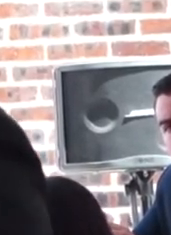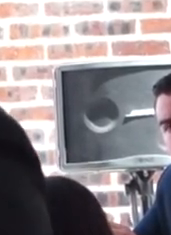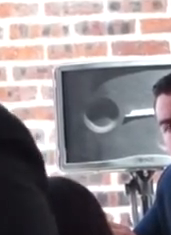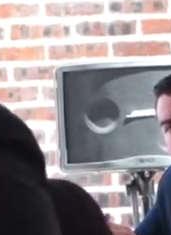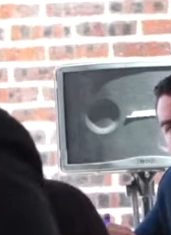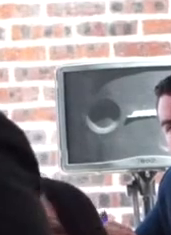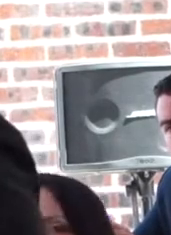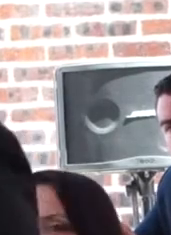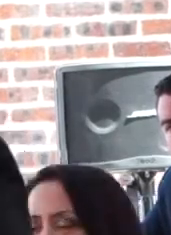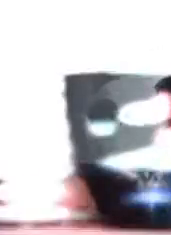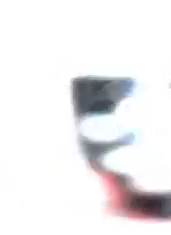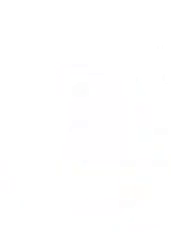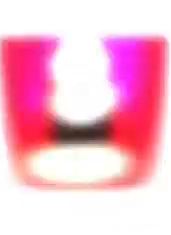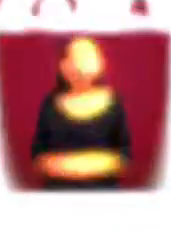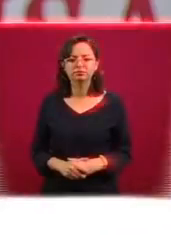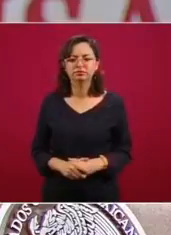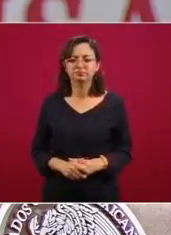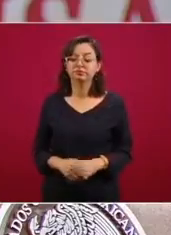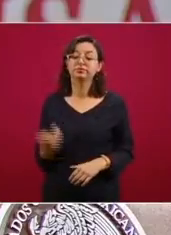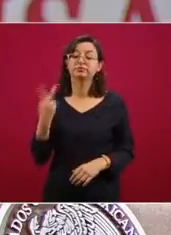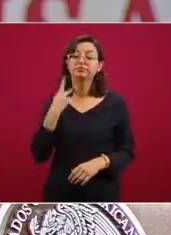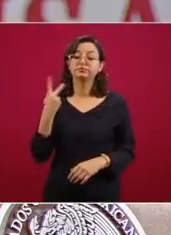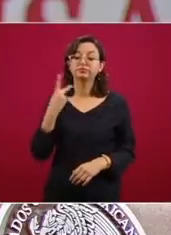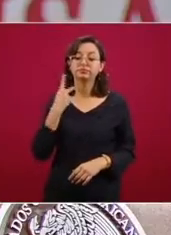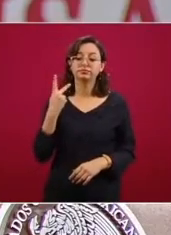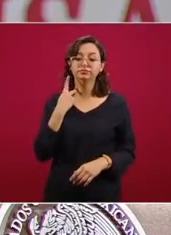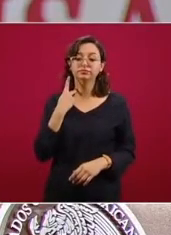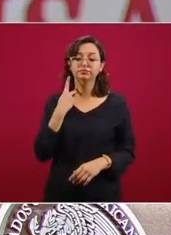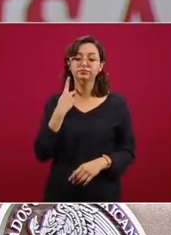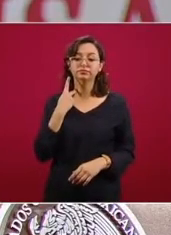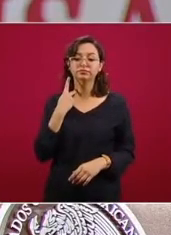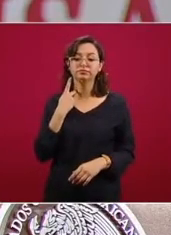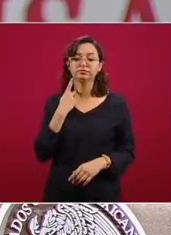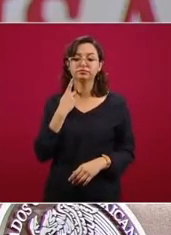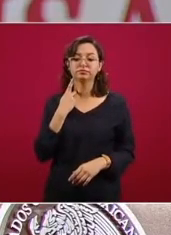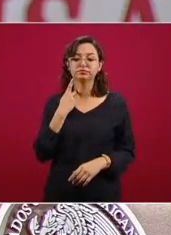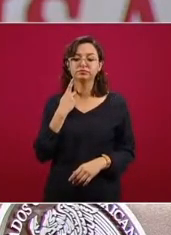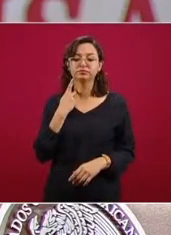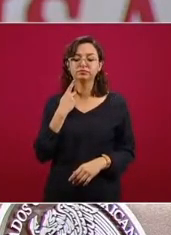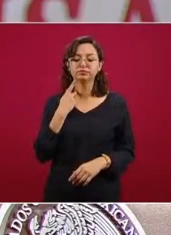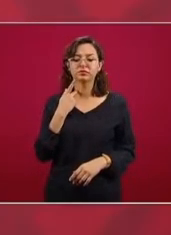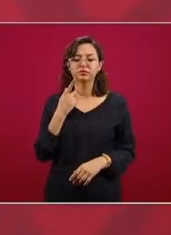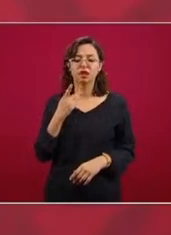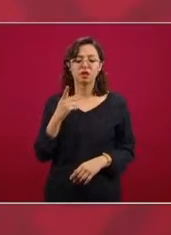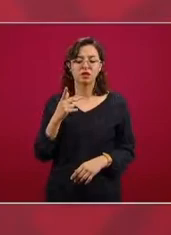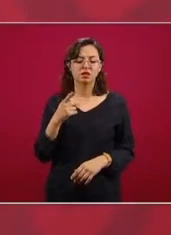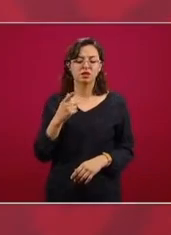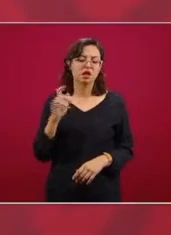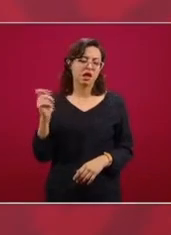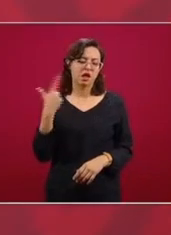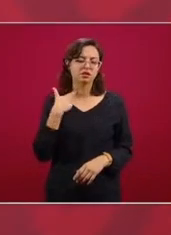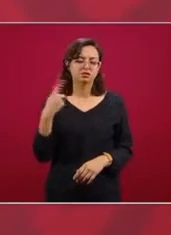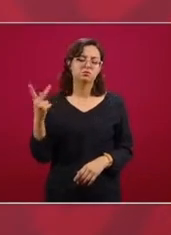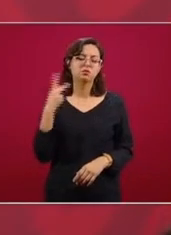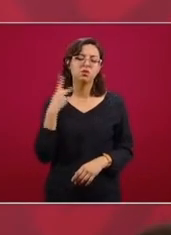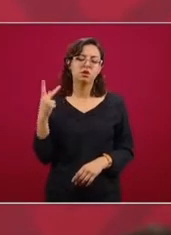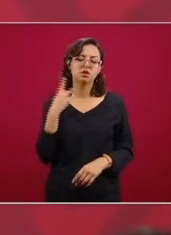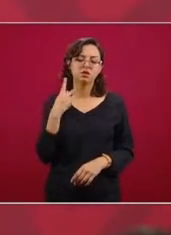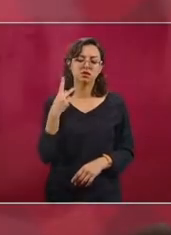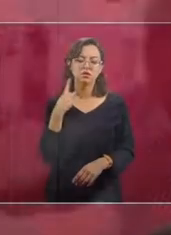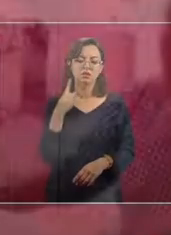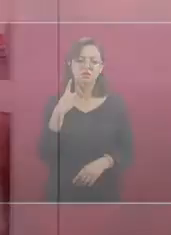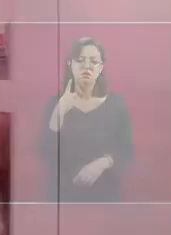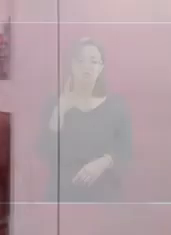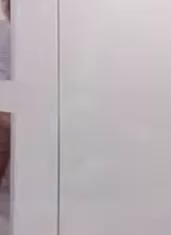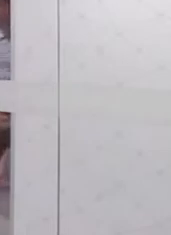tarde, luego de que el presidente decidiera negar el préstamo al Consejo Mexicano de Negocios, el gobernador Rodríguez Vallejo anunció estímulos económicos para